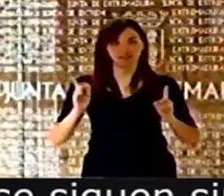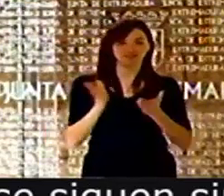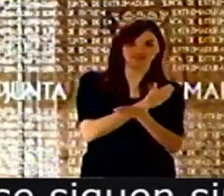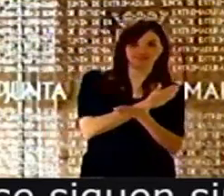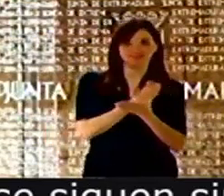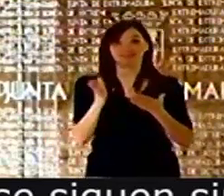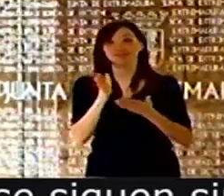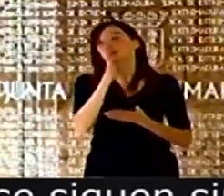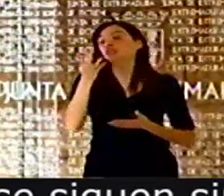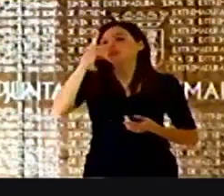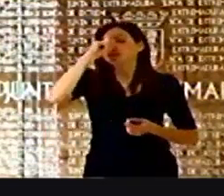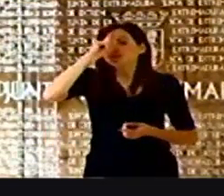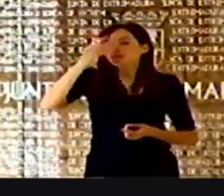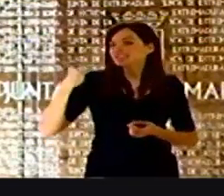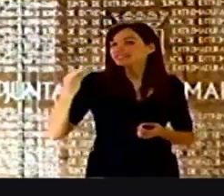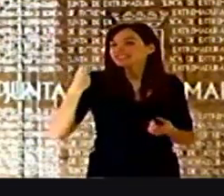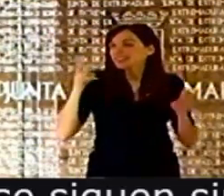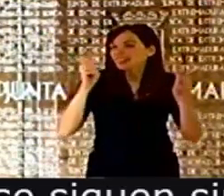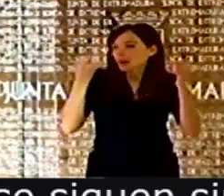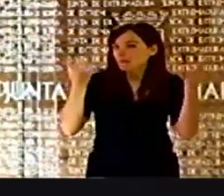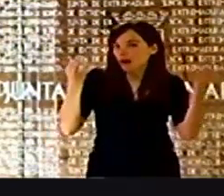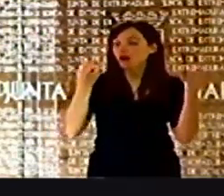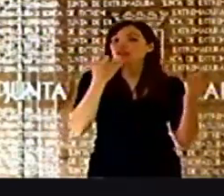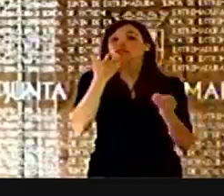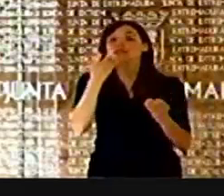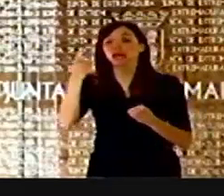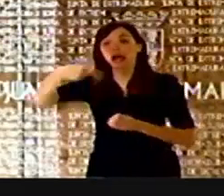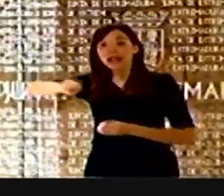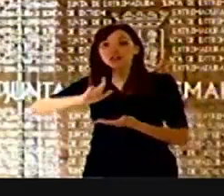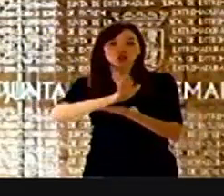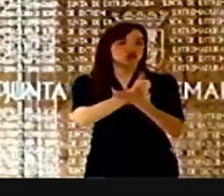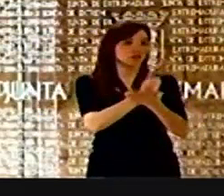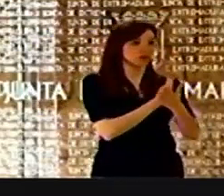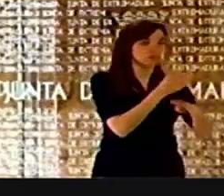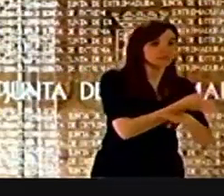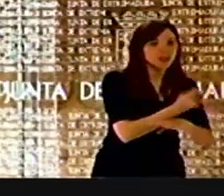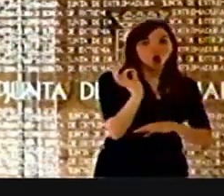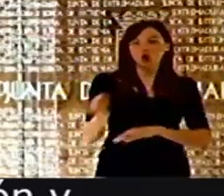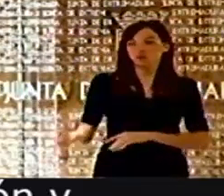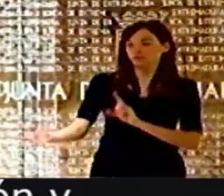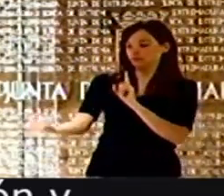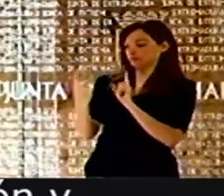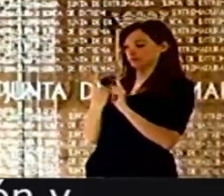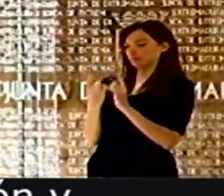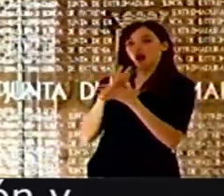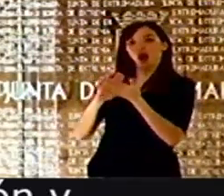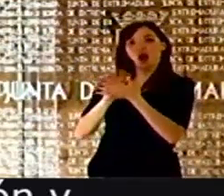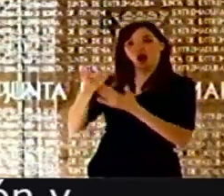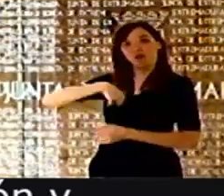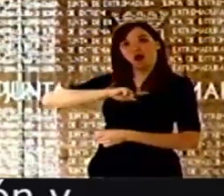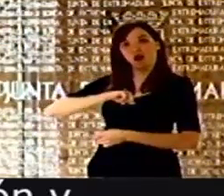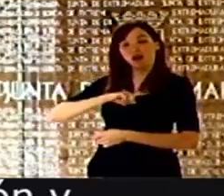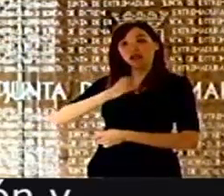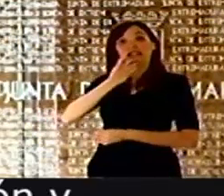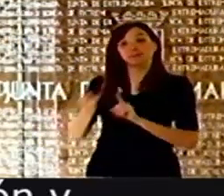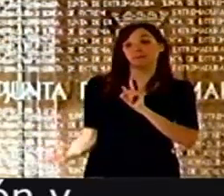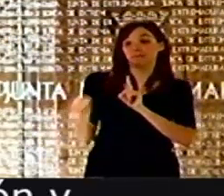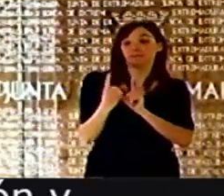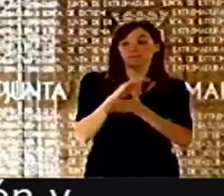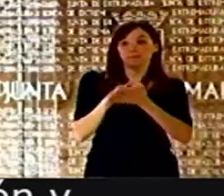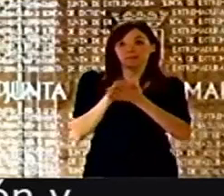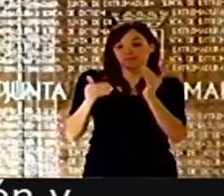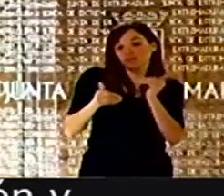no sé por qué me está preguntando, por si ellos van a ir a la mediación o por si van a venir a hablar con nosotros. Si van a venir a hablar con nosotros y el próximo jueves hay